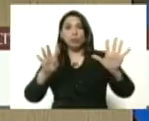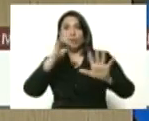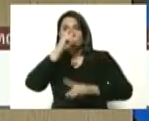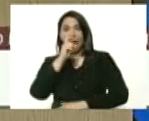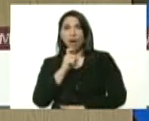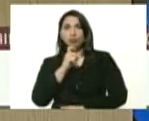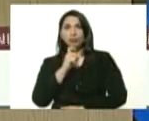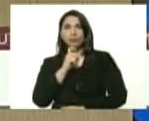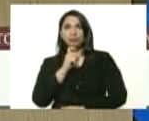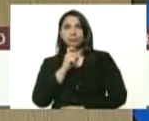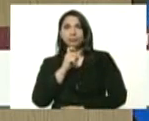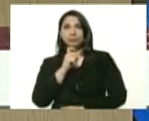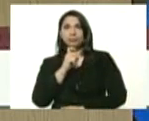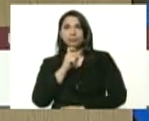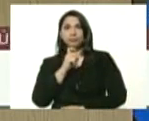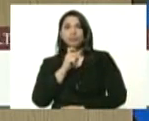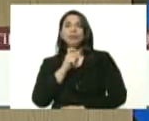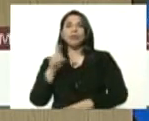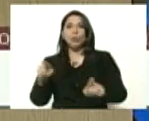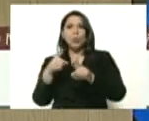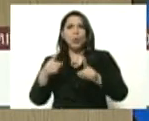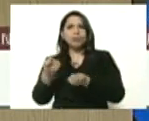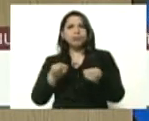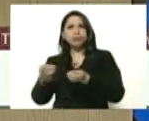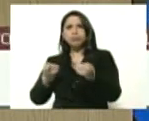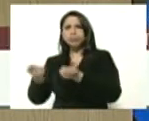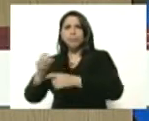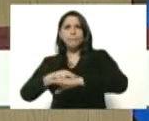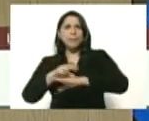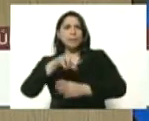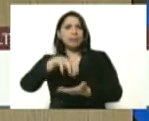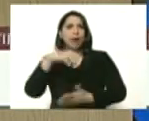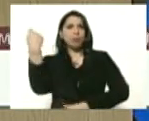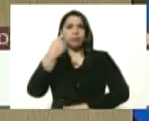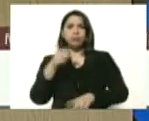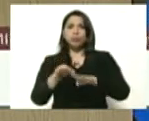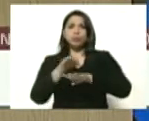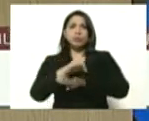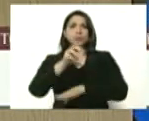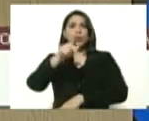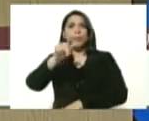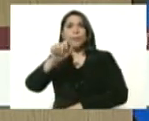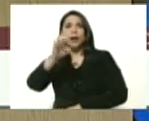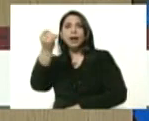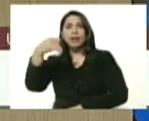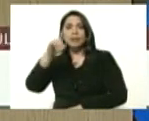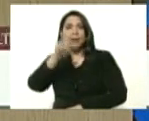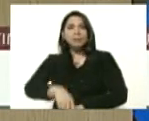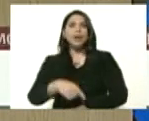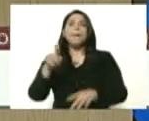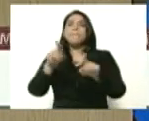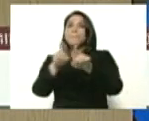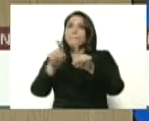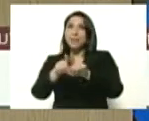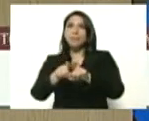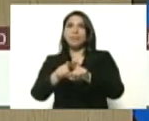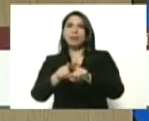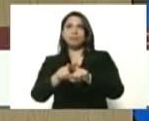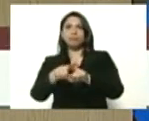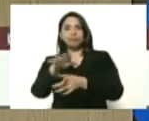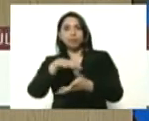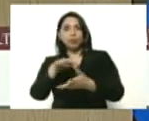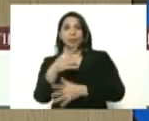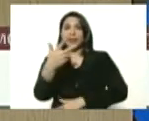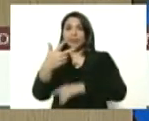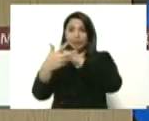que cumplía servicio médico en el estado Apure, en el municipio Páez, presenta la misma situación. Los tres